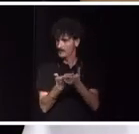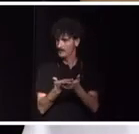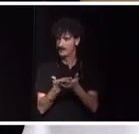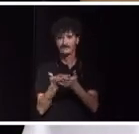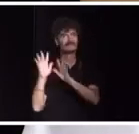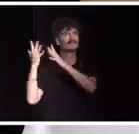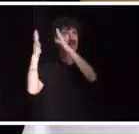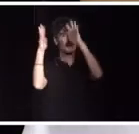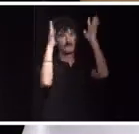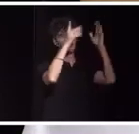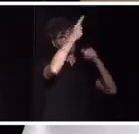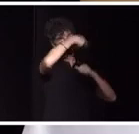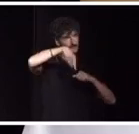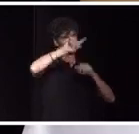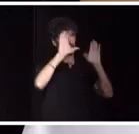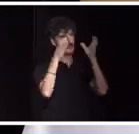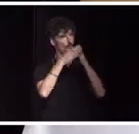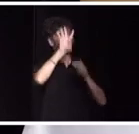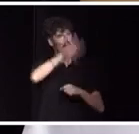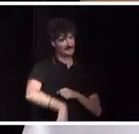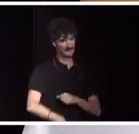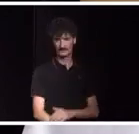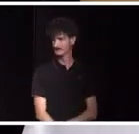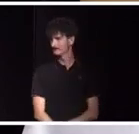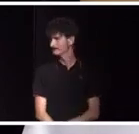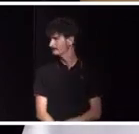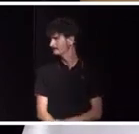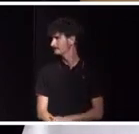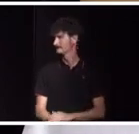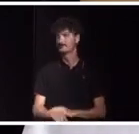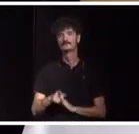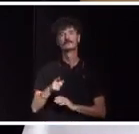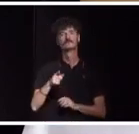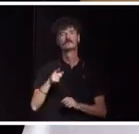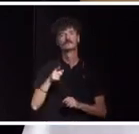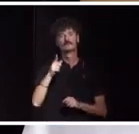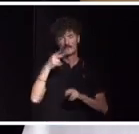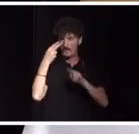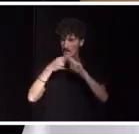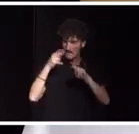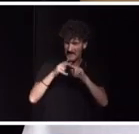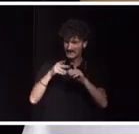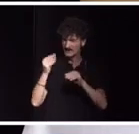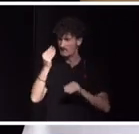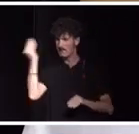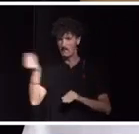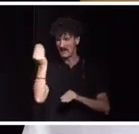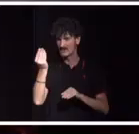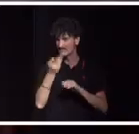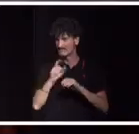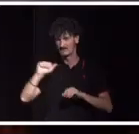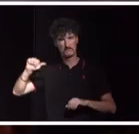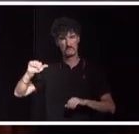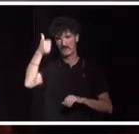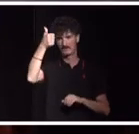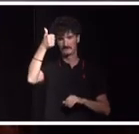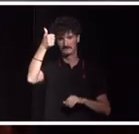para todos vosotros y vosotras, porque la verdad no hay partido con mejor militancia que la de Podemos.